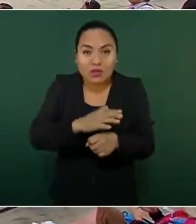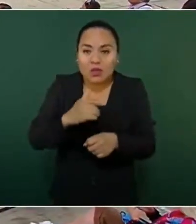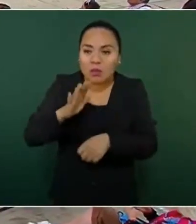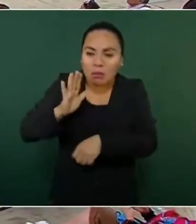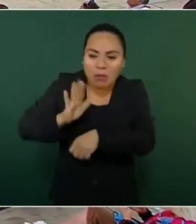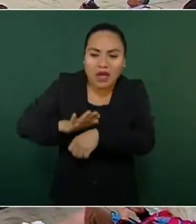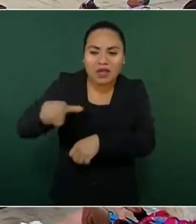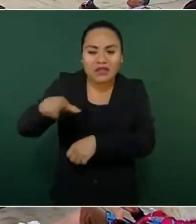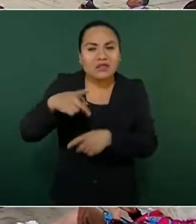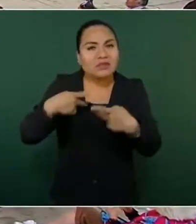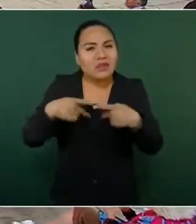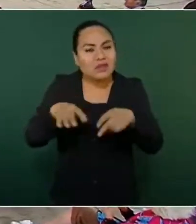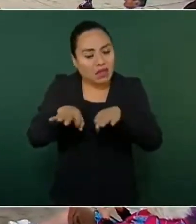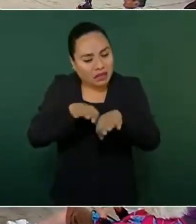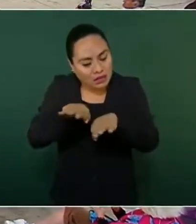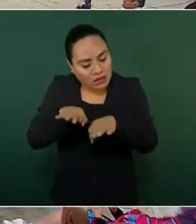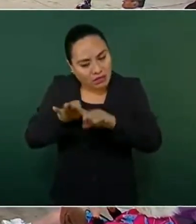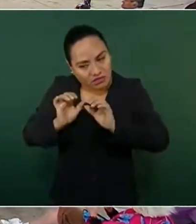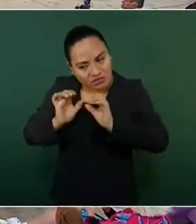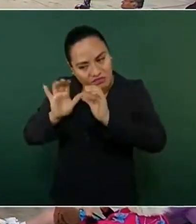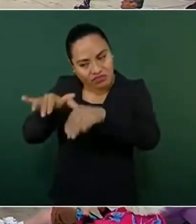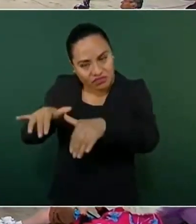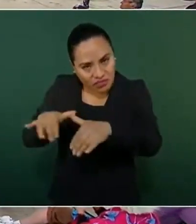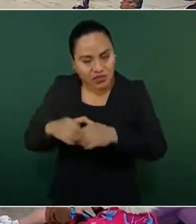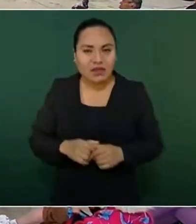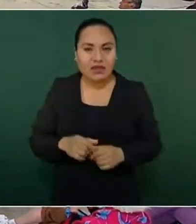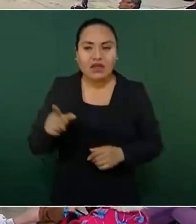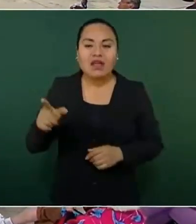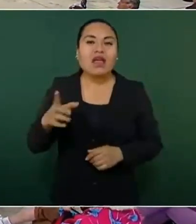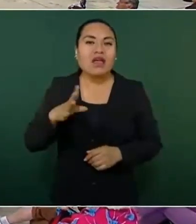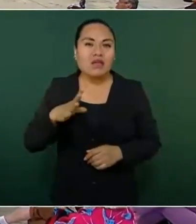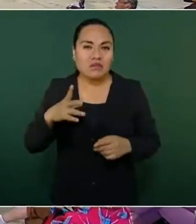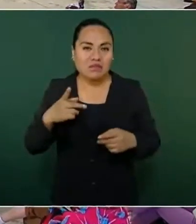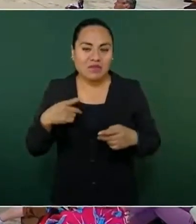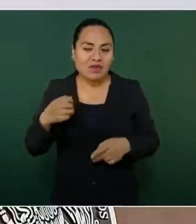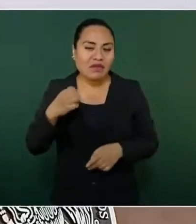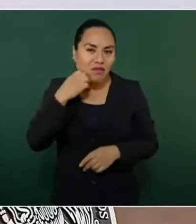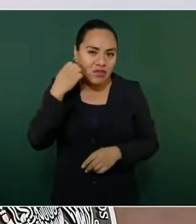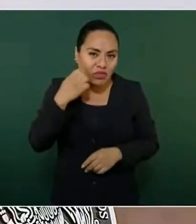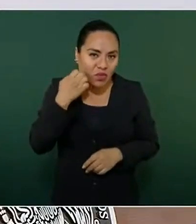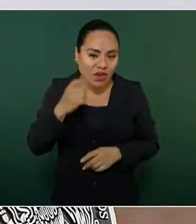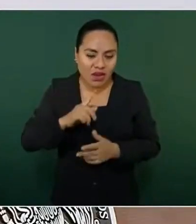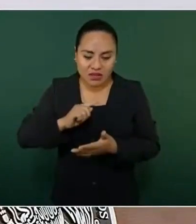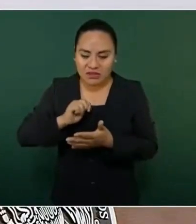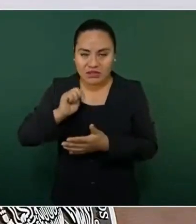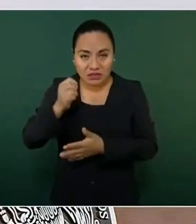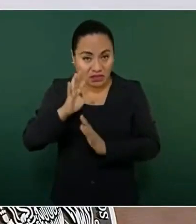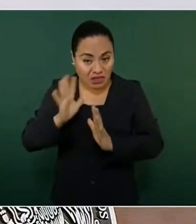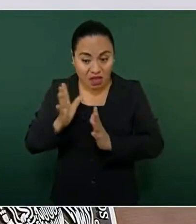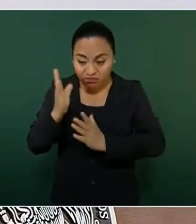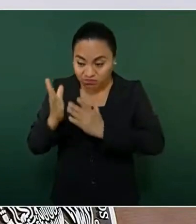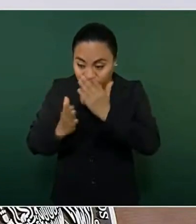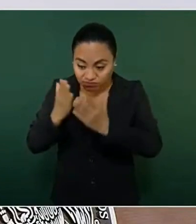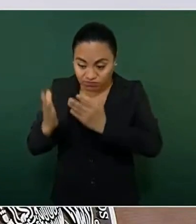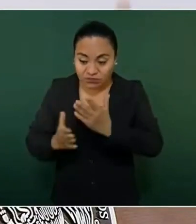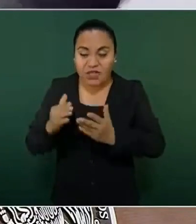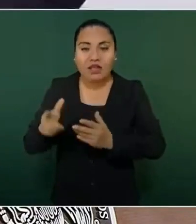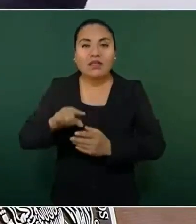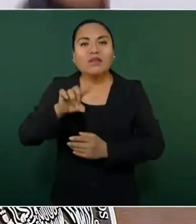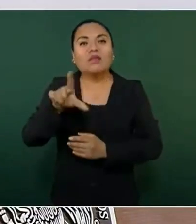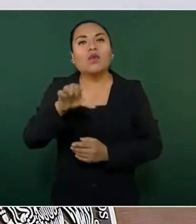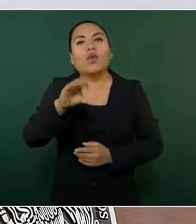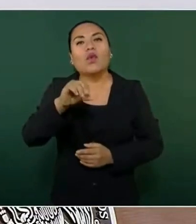para que los que salgan de las escuelas técnicas, del CONALEP, puedan ser ocupados.